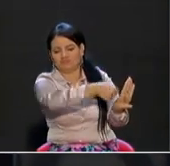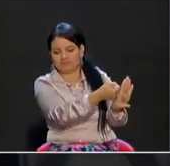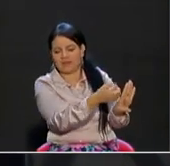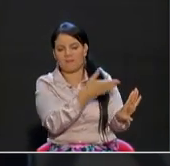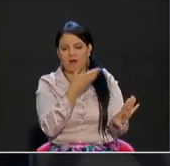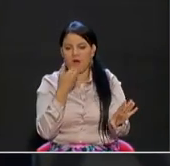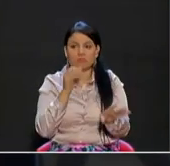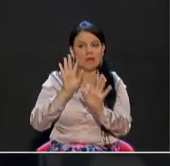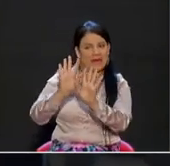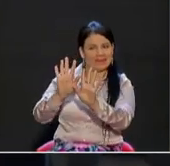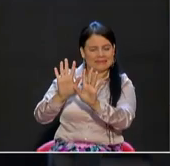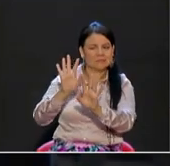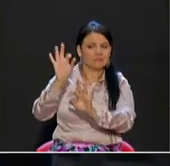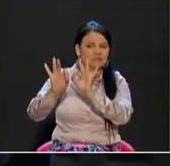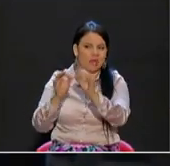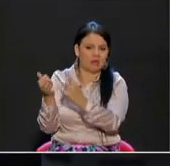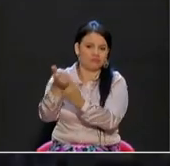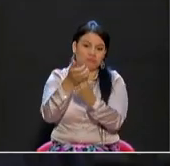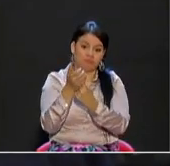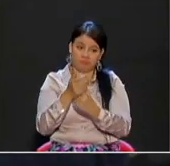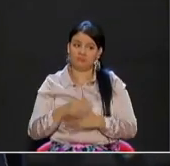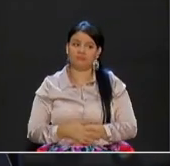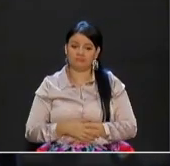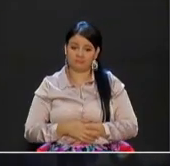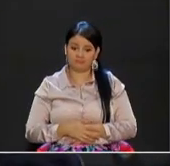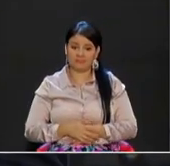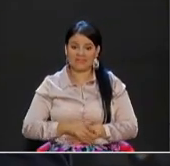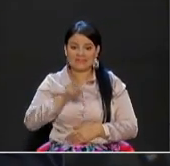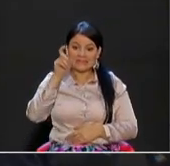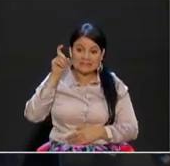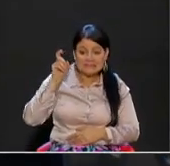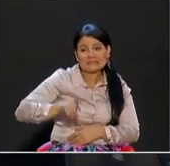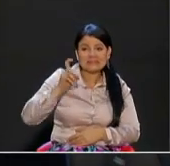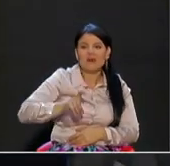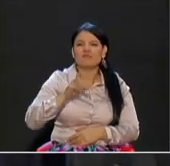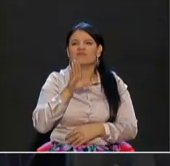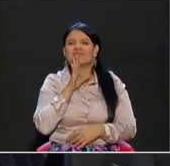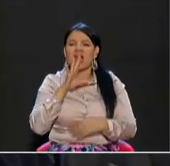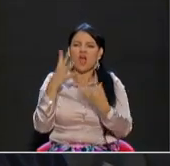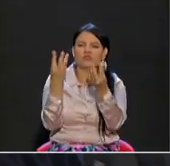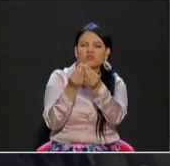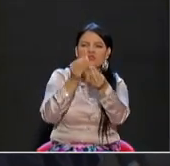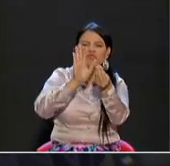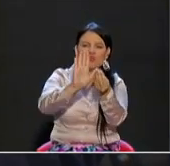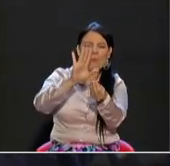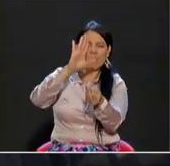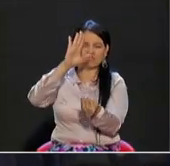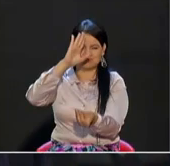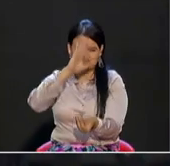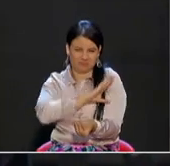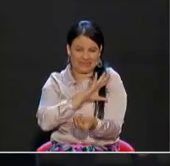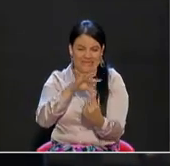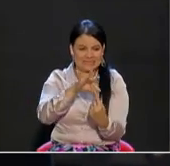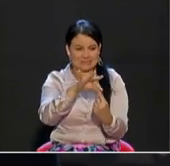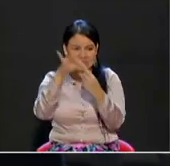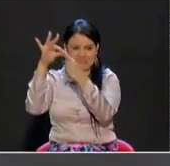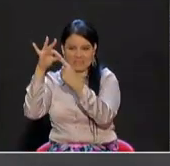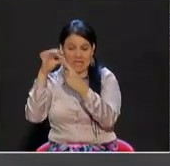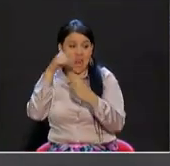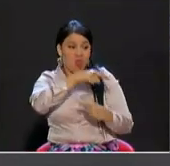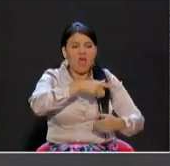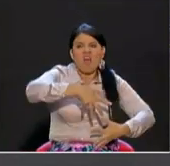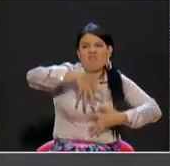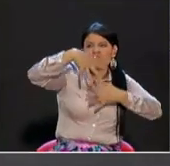deben de oírse tenemos que tener una policía antidisturbios clarísimo en colombia pero hoy hay que oír a los